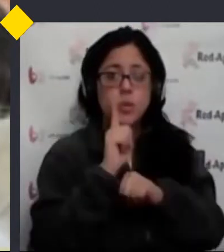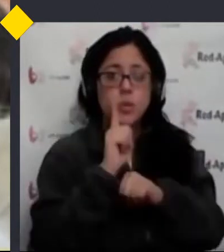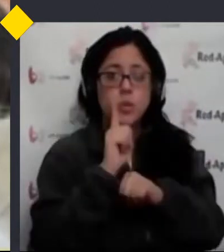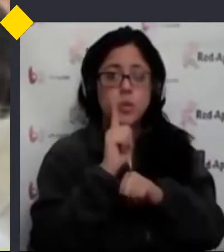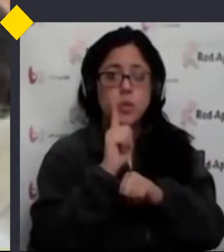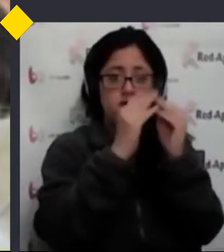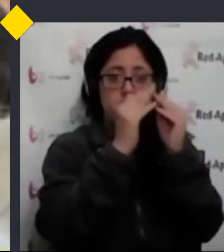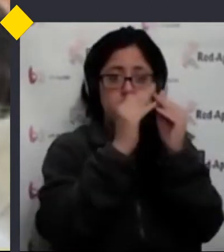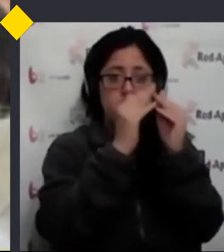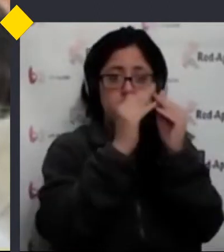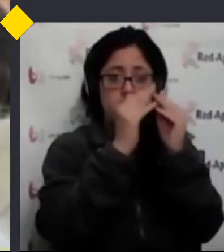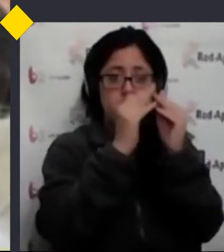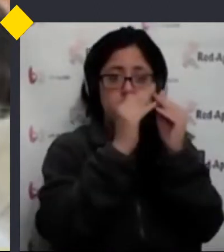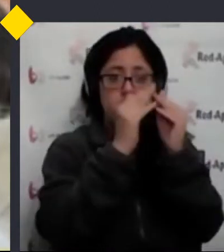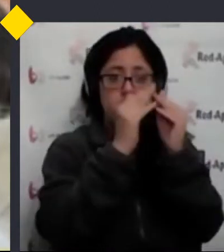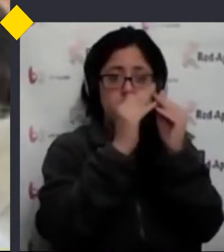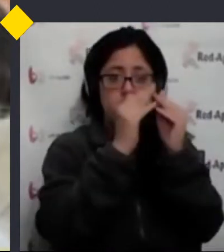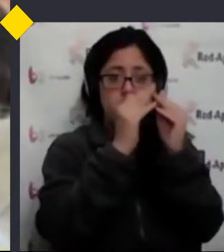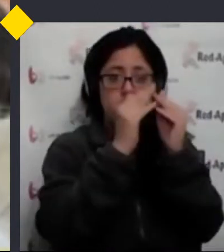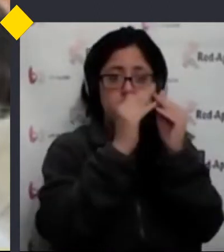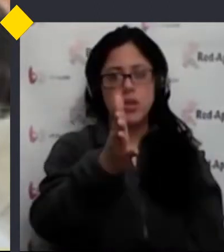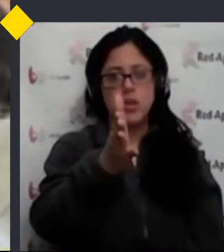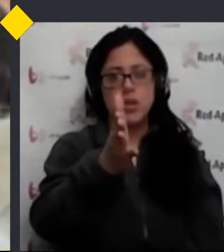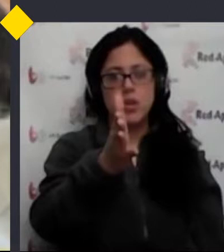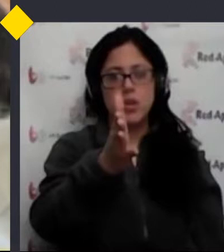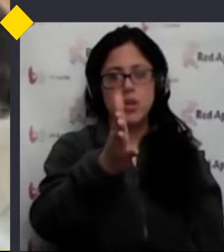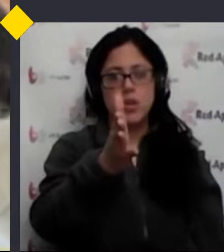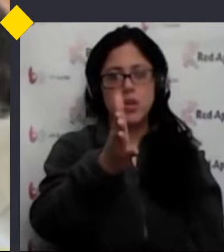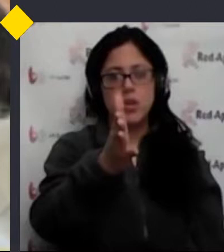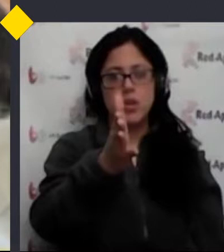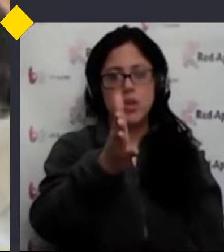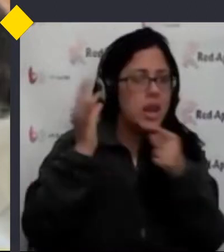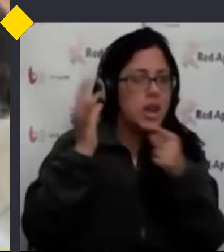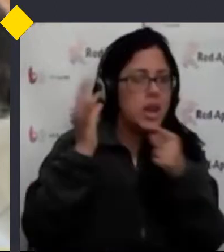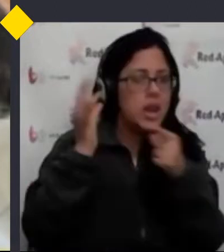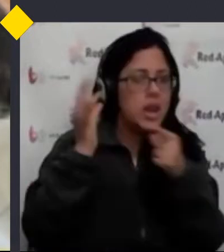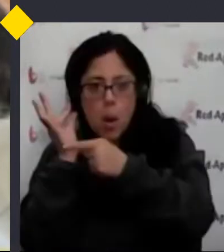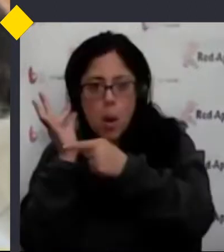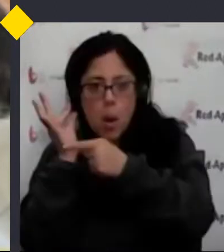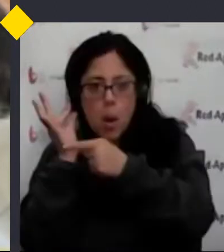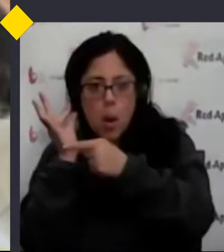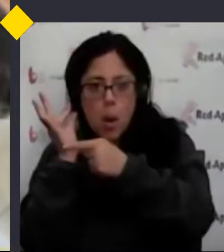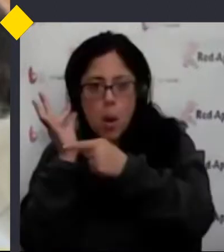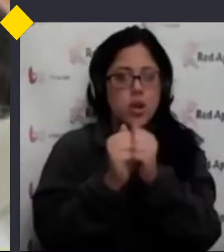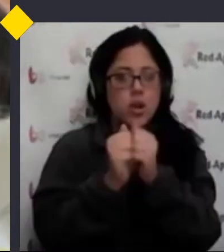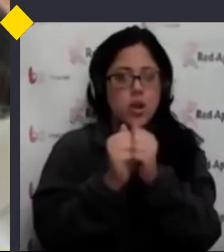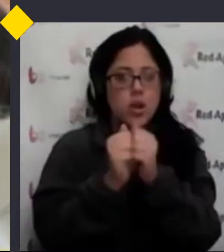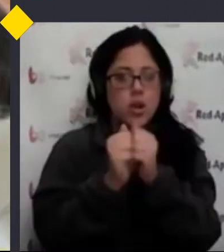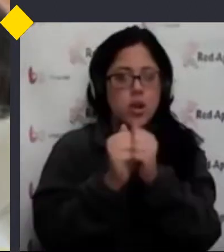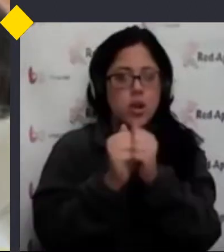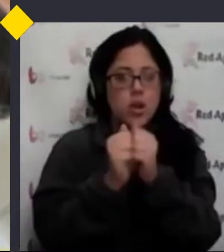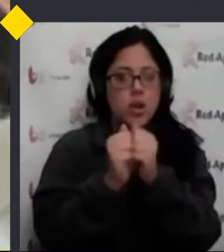debiera quedarse y debiera ser compartida tanto por hombres, por mujeres, por personas con discapacidad y por todas las personas que